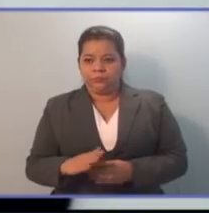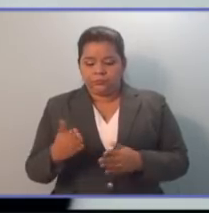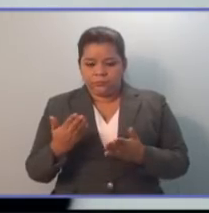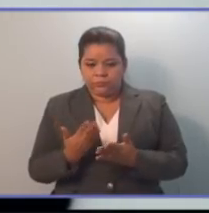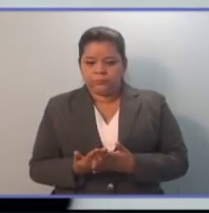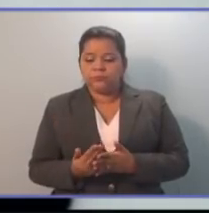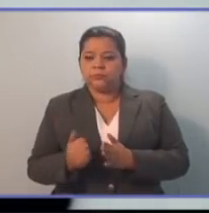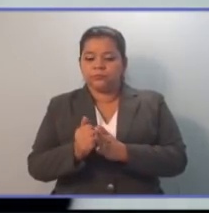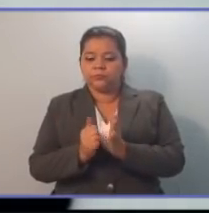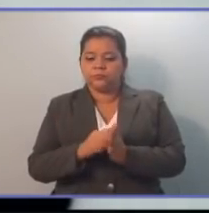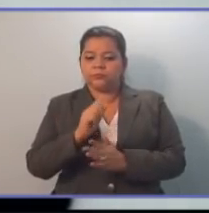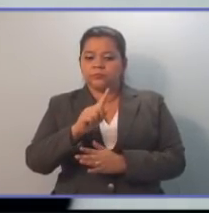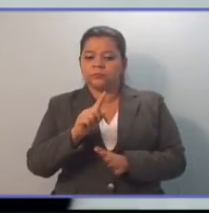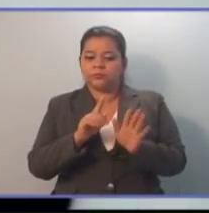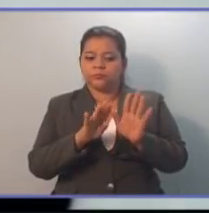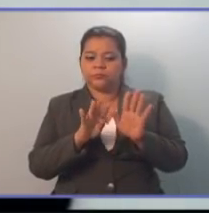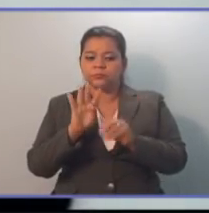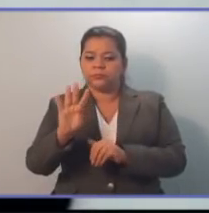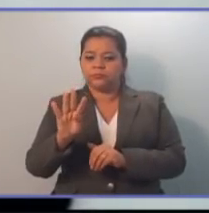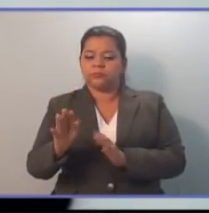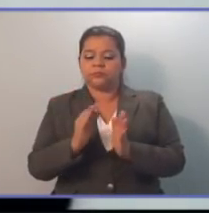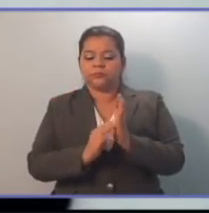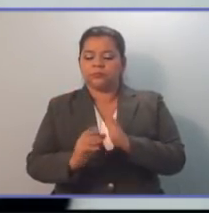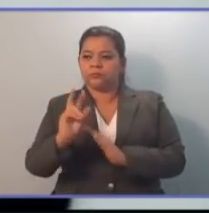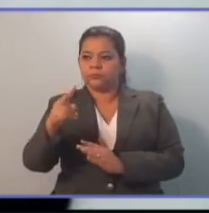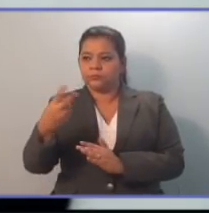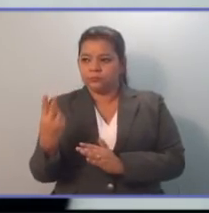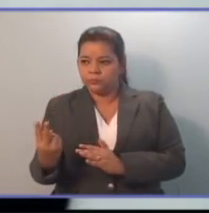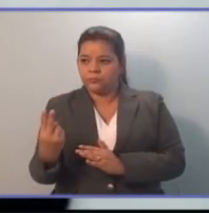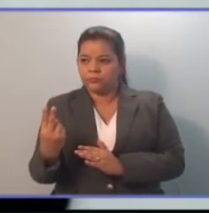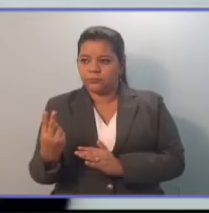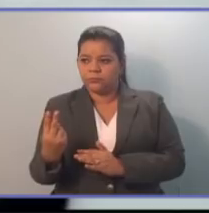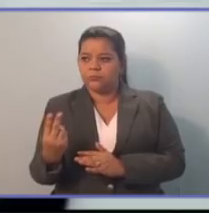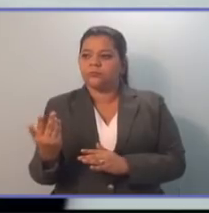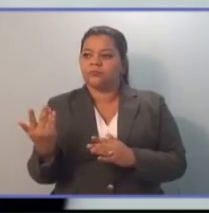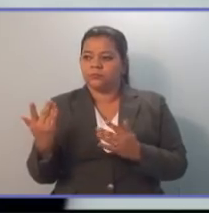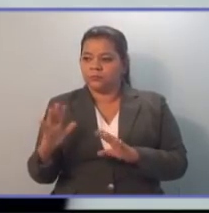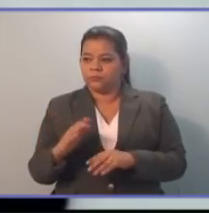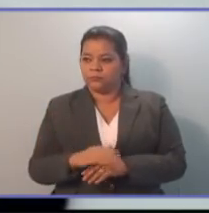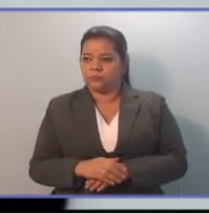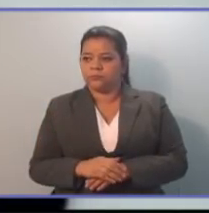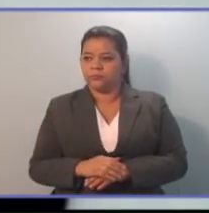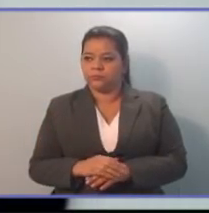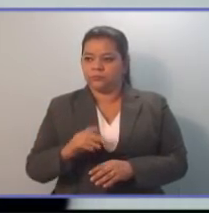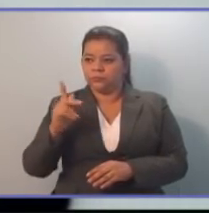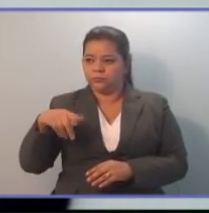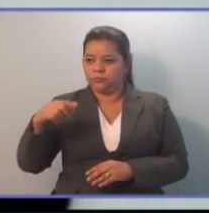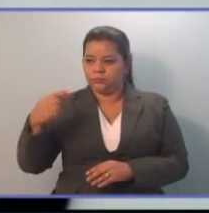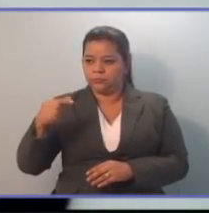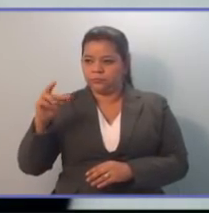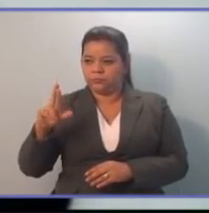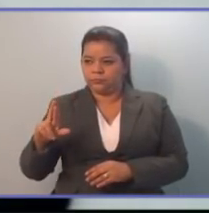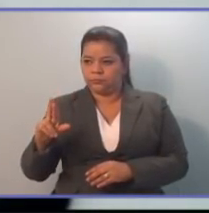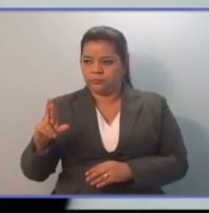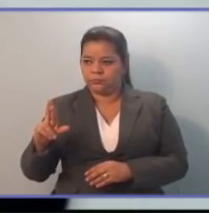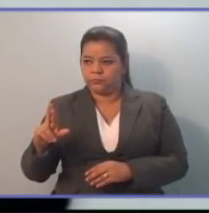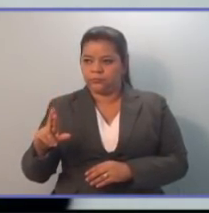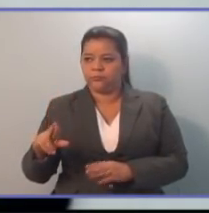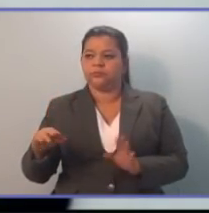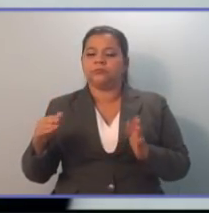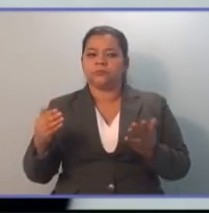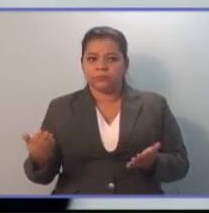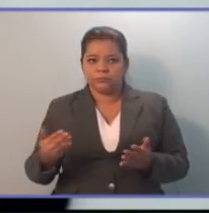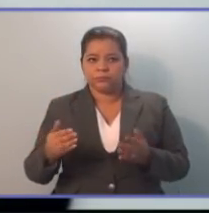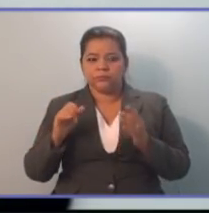el artículo 194 Romano 2 concede a la Procuraduría General de la República